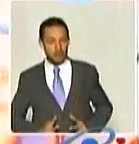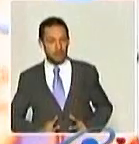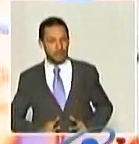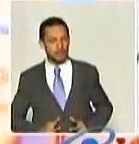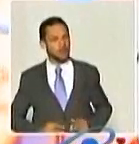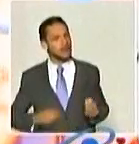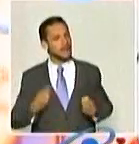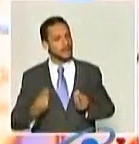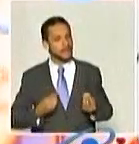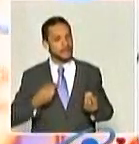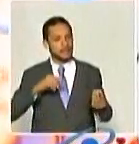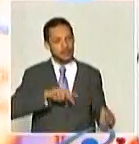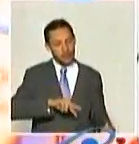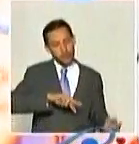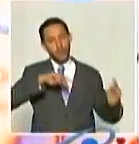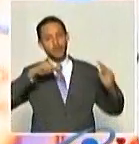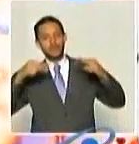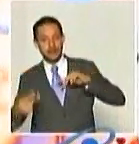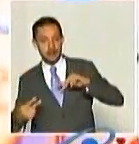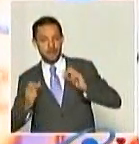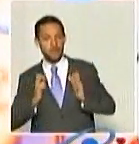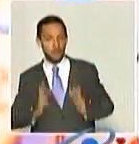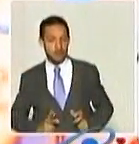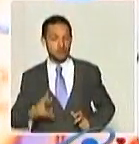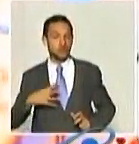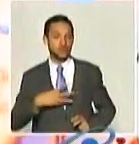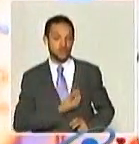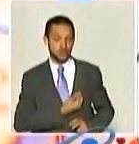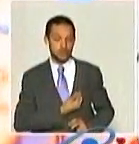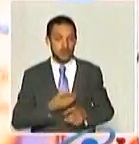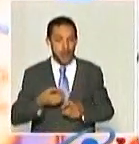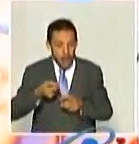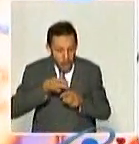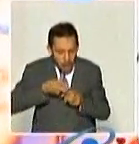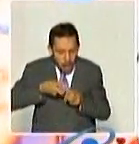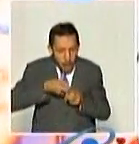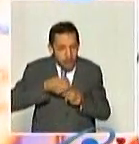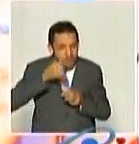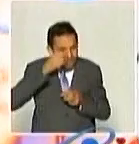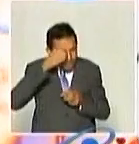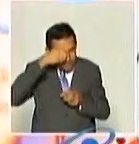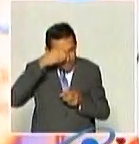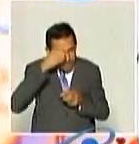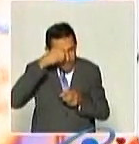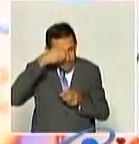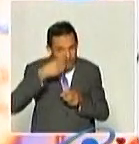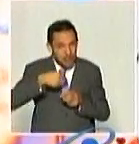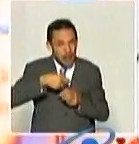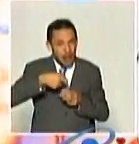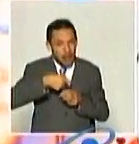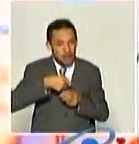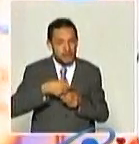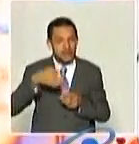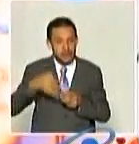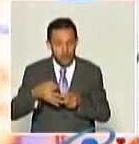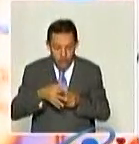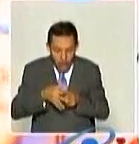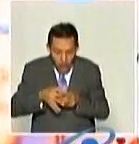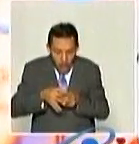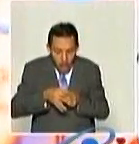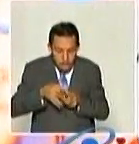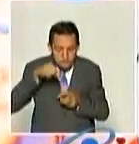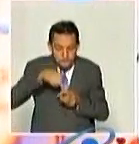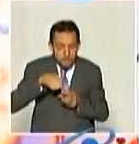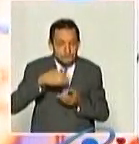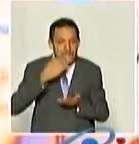a producir un efecto distinto porque nosotros tenemos unas células que se llaman células eucarióticas o que tienen núcleo. Lo que hace el ozono es